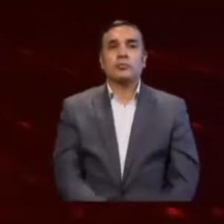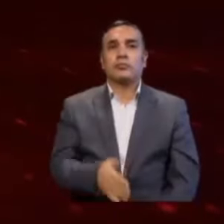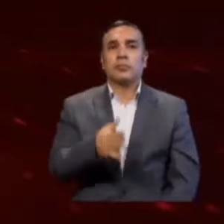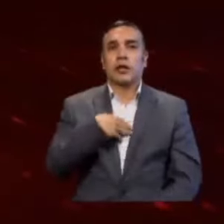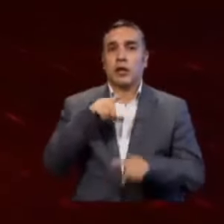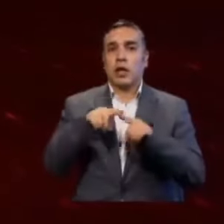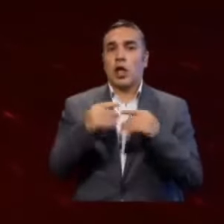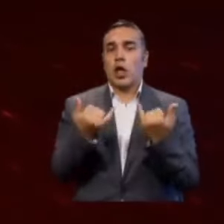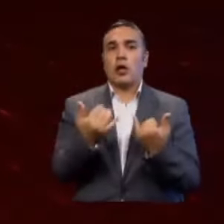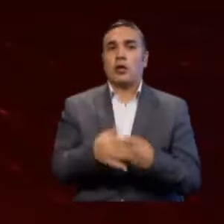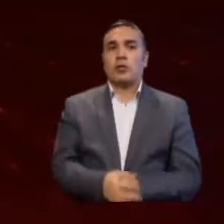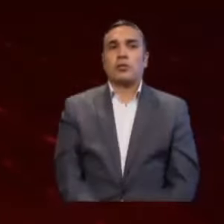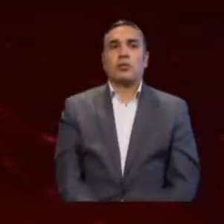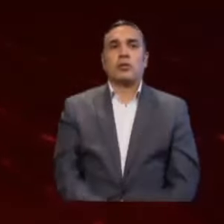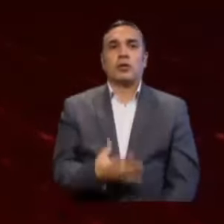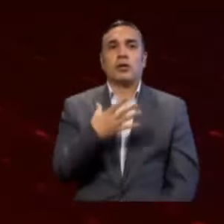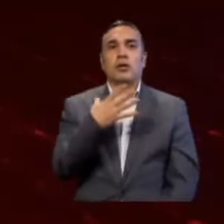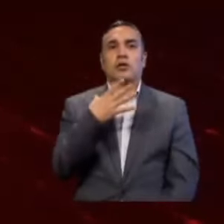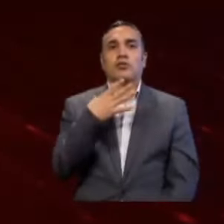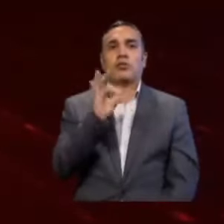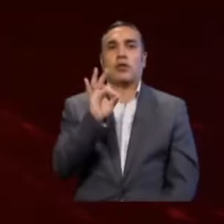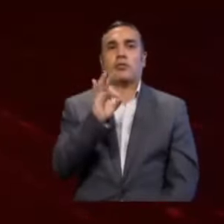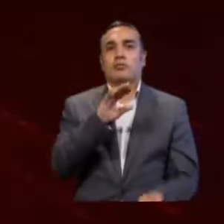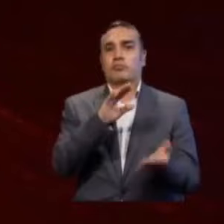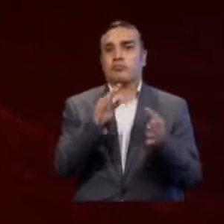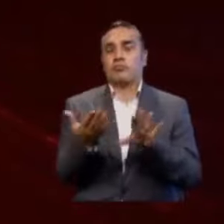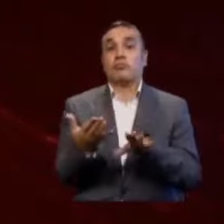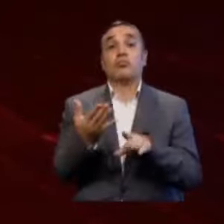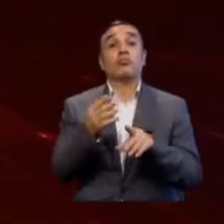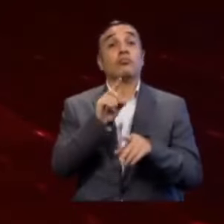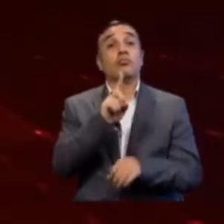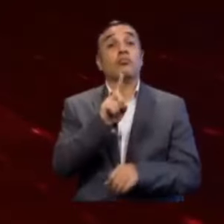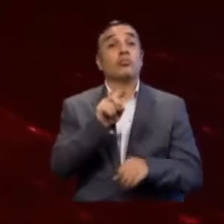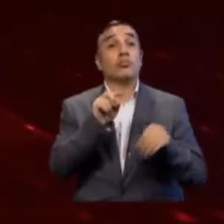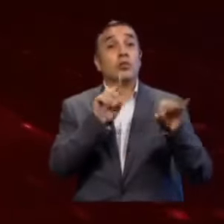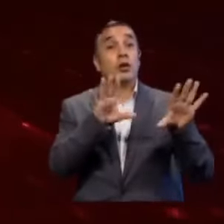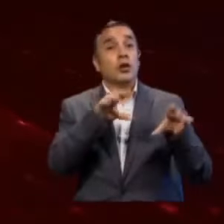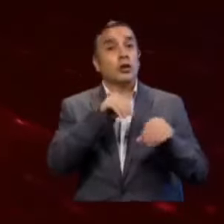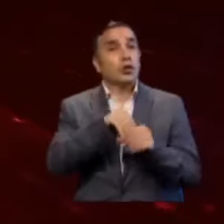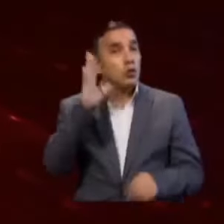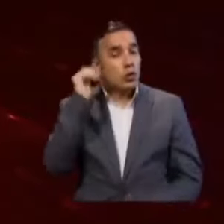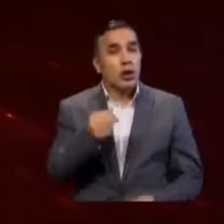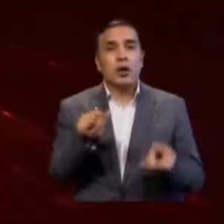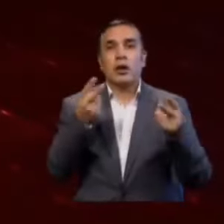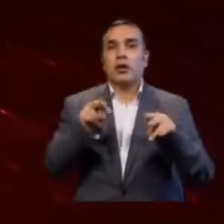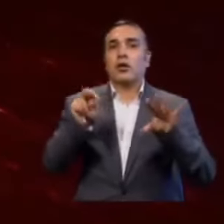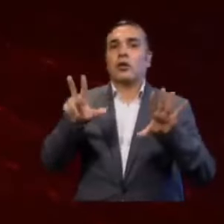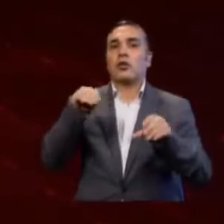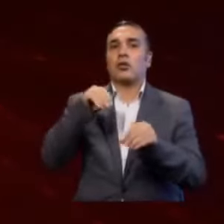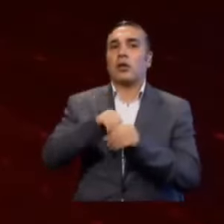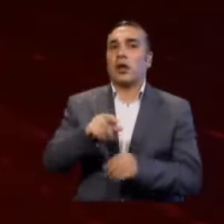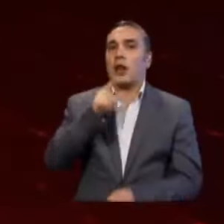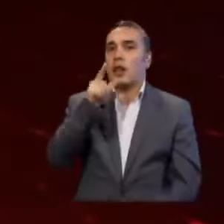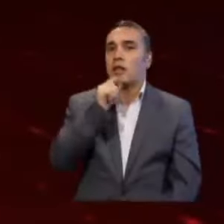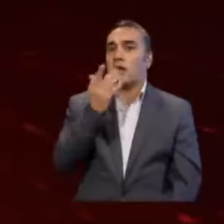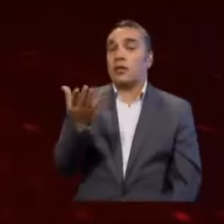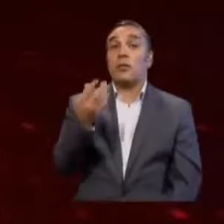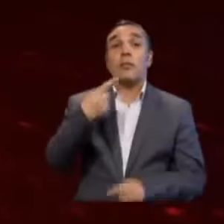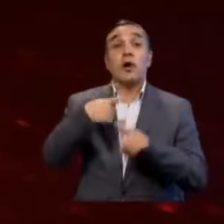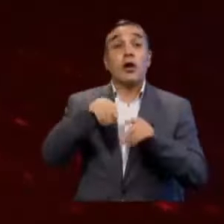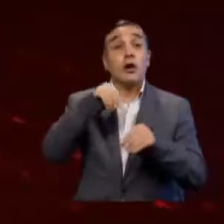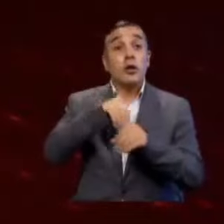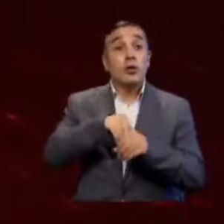hasta el momento, se habla de 19 fallecidos, mientras tanto 10 en Cuenca y también 8 en La Tacunga, pero estas